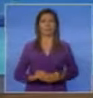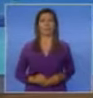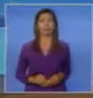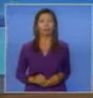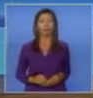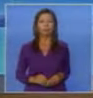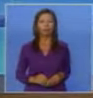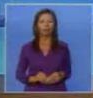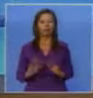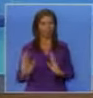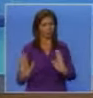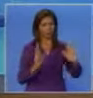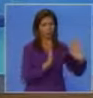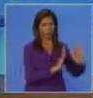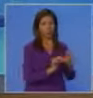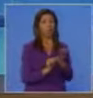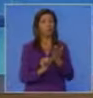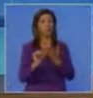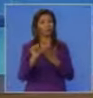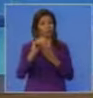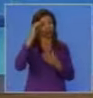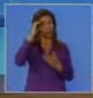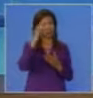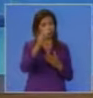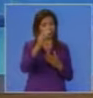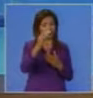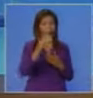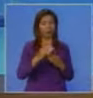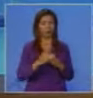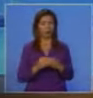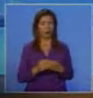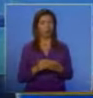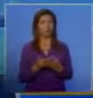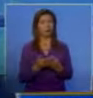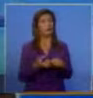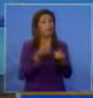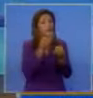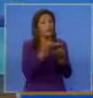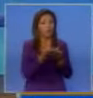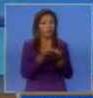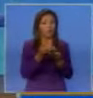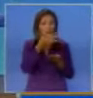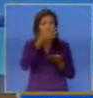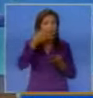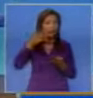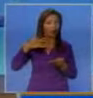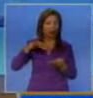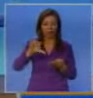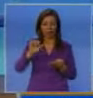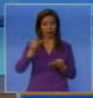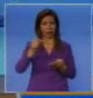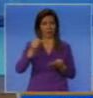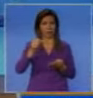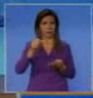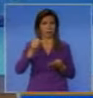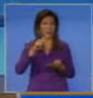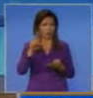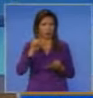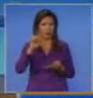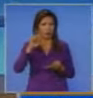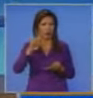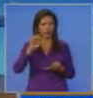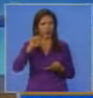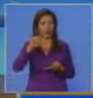En otro ámbito de la información, el ministro del Interior hizo serias denuncias sobre la población de Sarayacu, en la provincia de Pastaza, que, según el